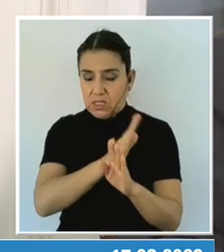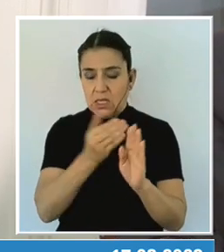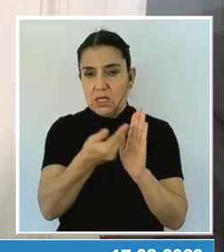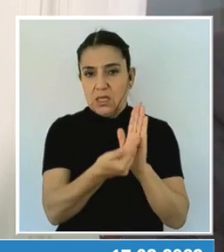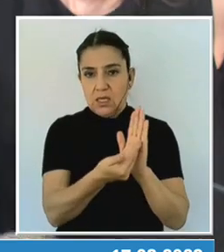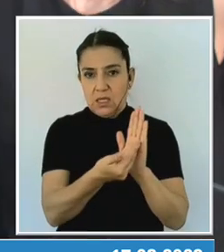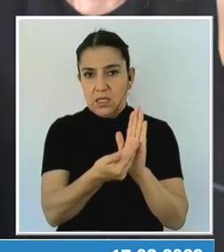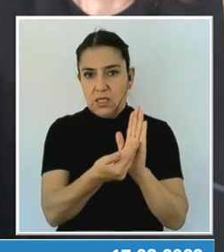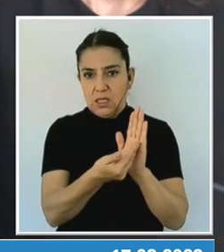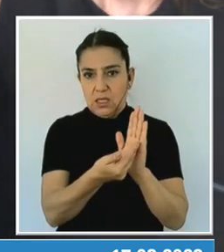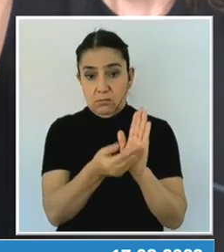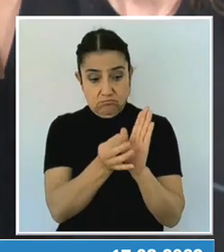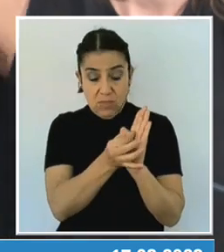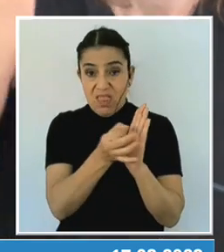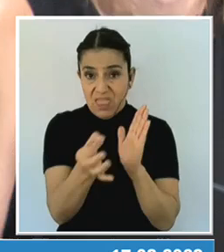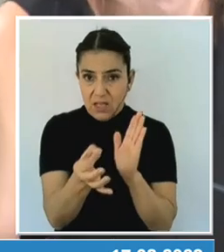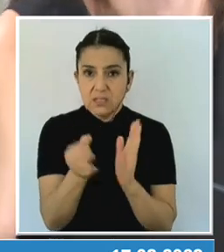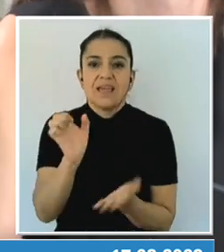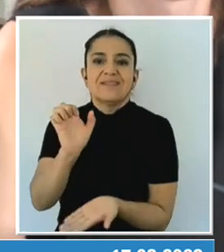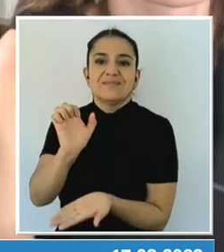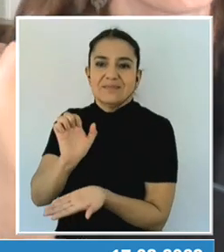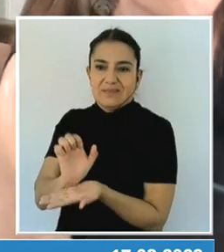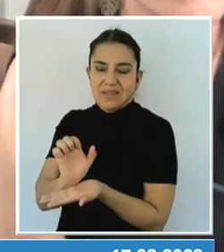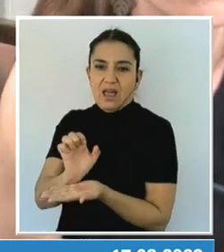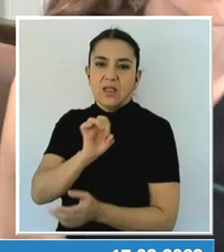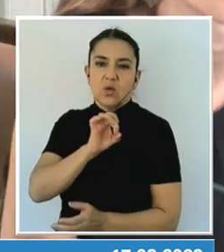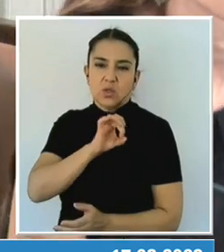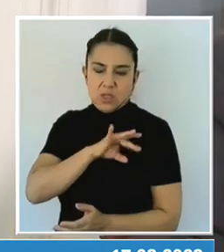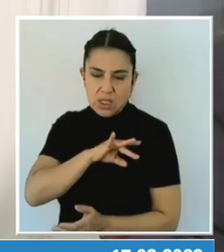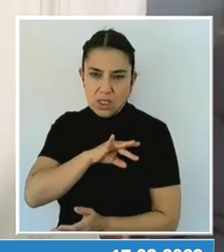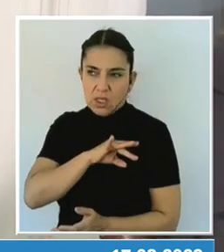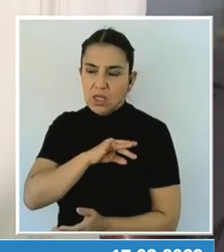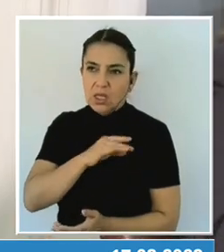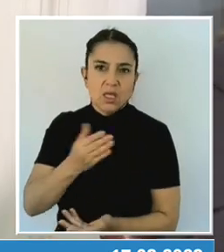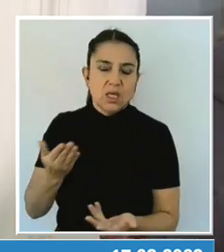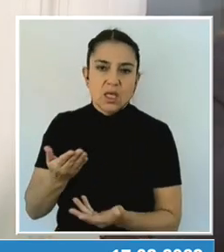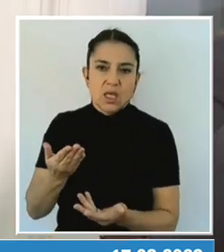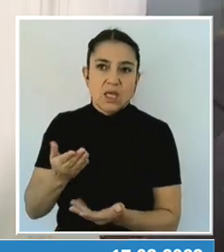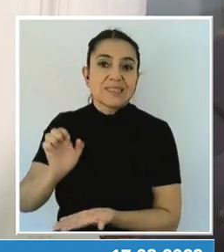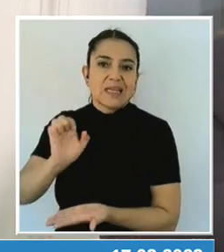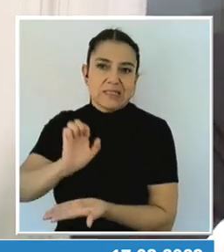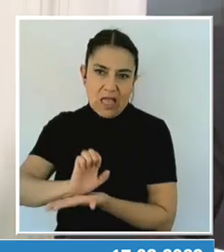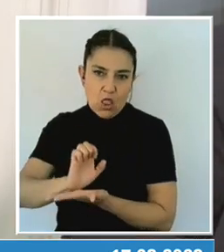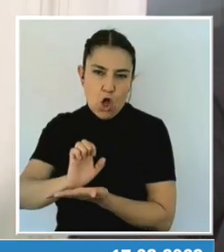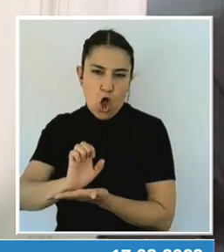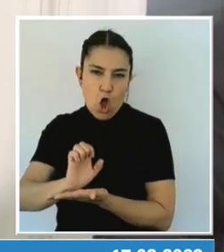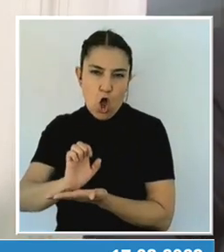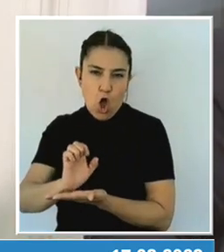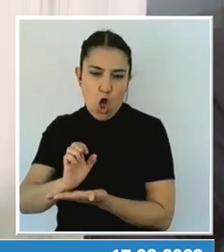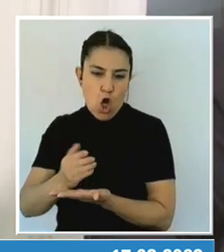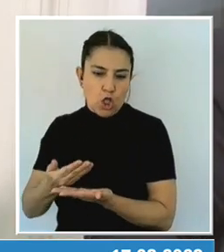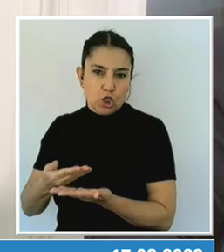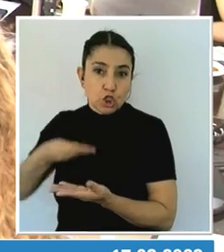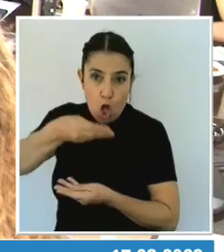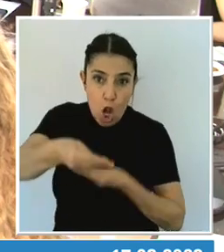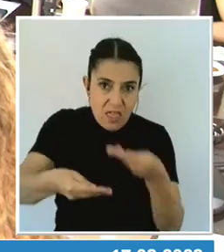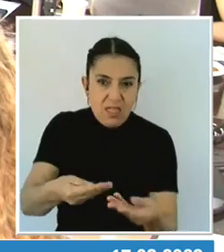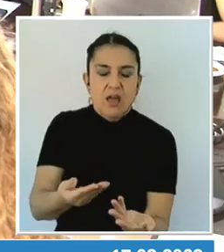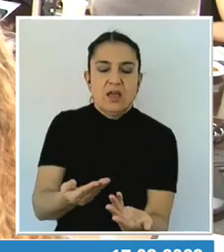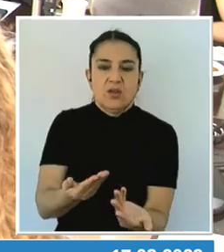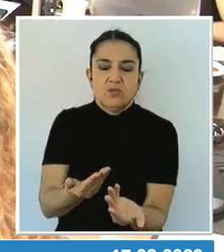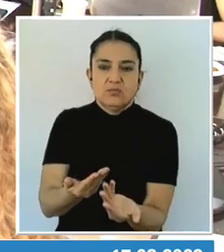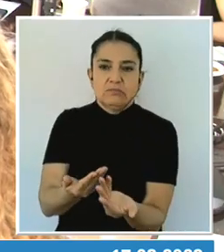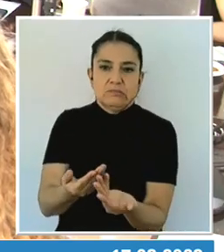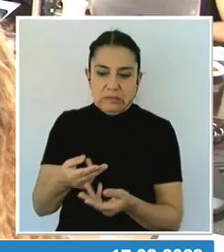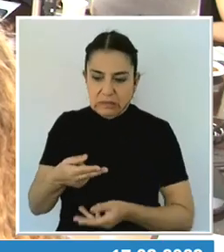el Estado de Chile es el Estado solidario y de derecho, y